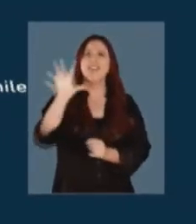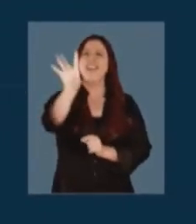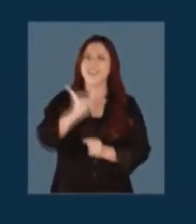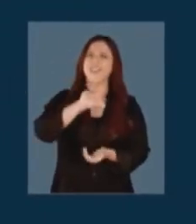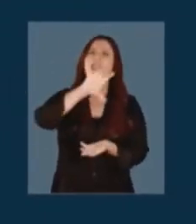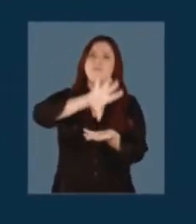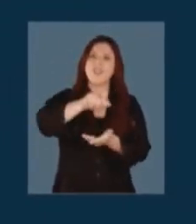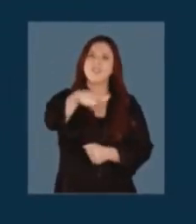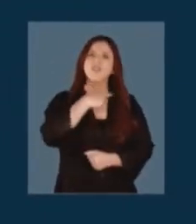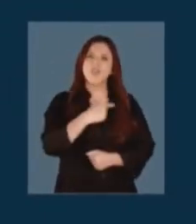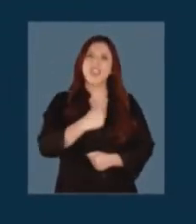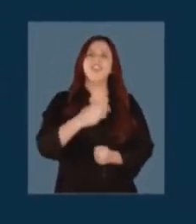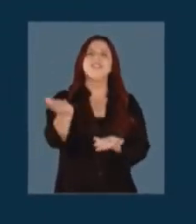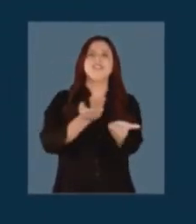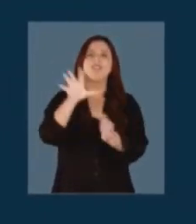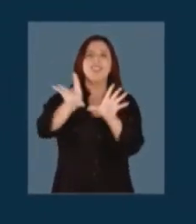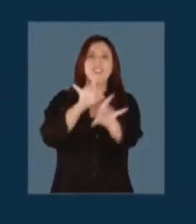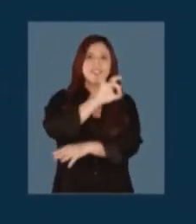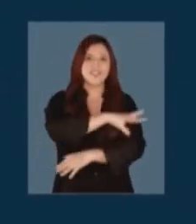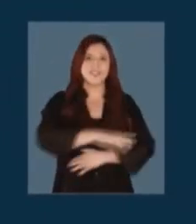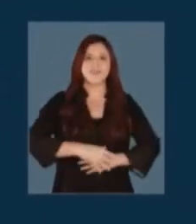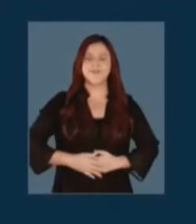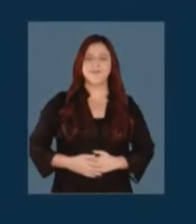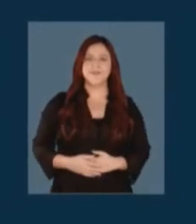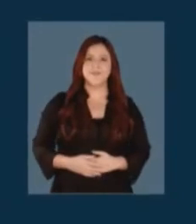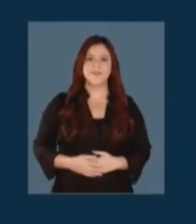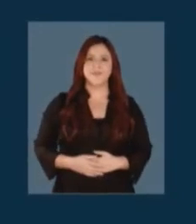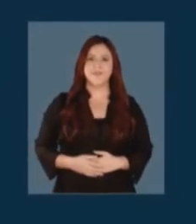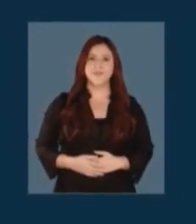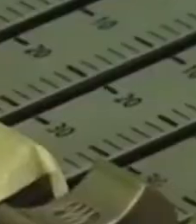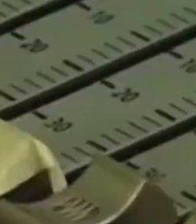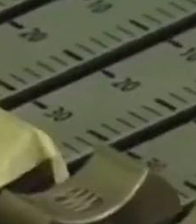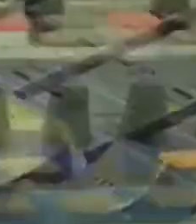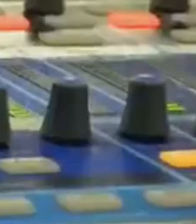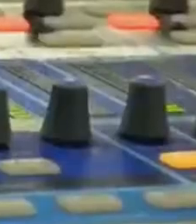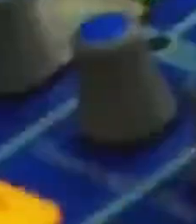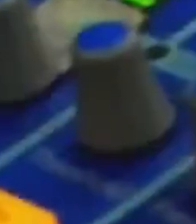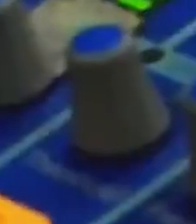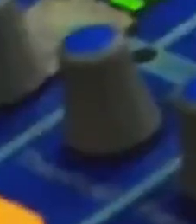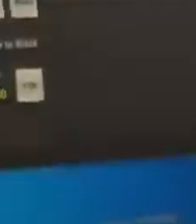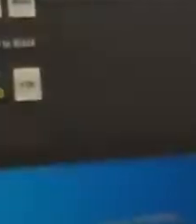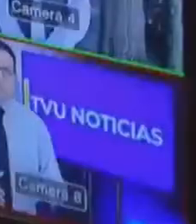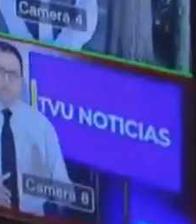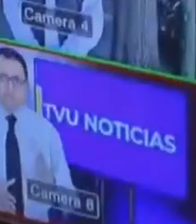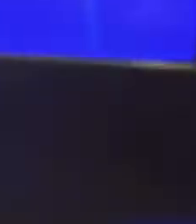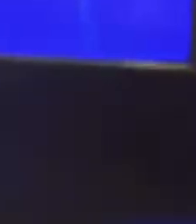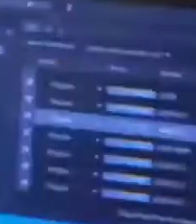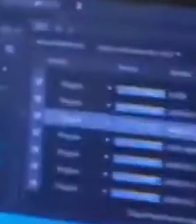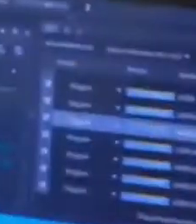600-6166. Elige el país que quieres. Servicio Electoral de Chile. Cervel.